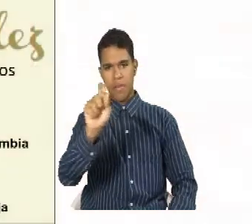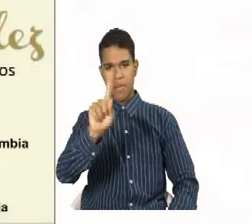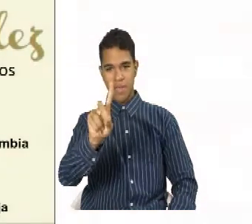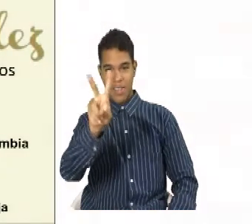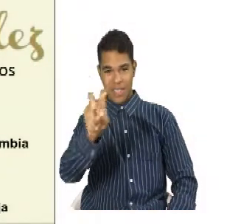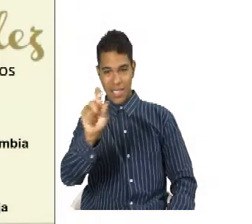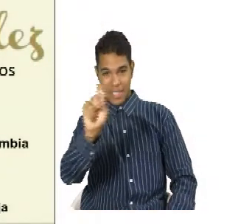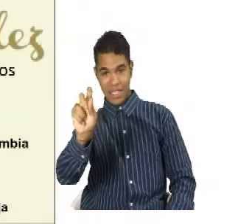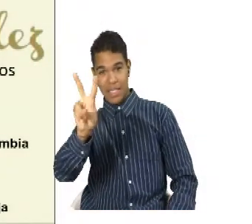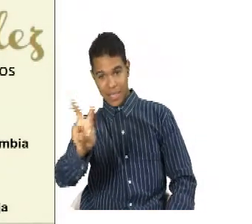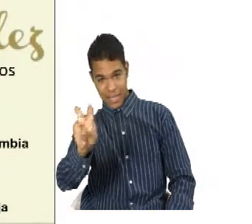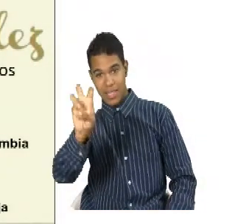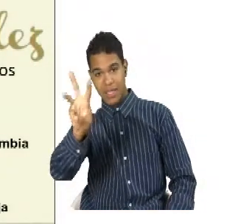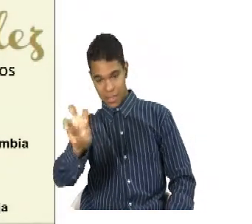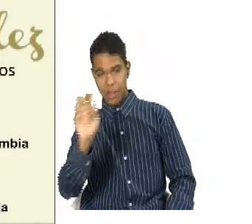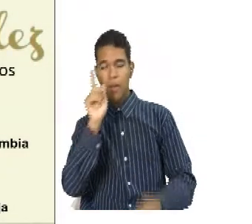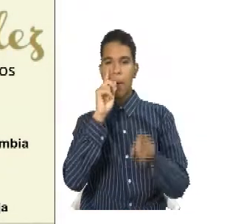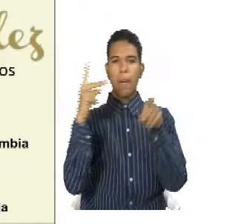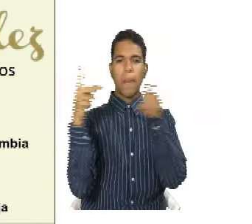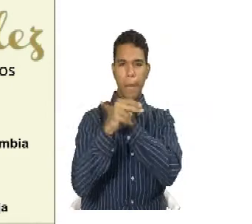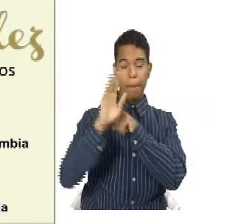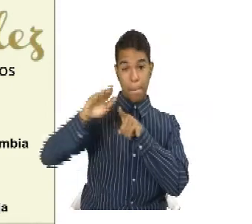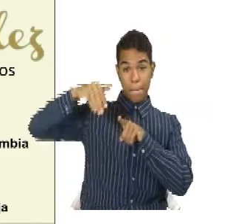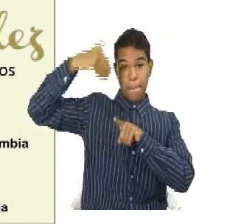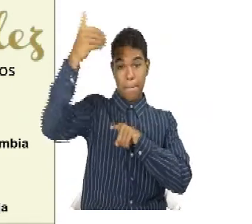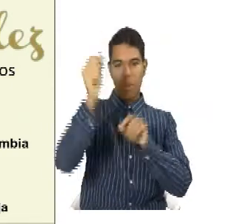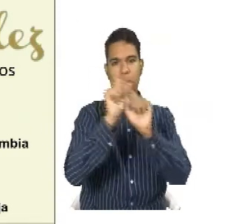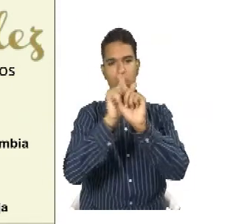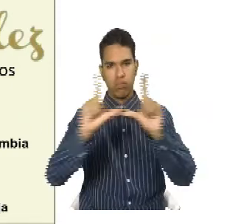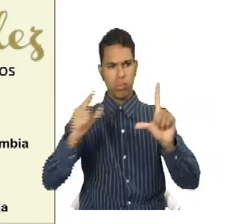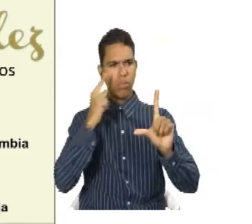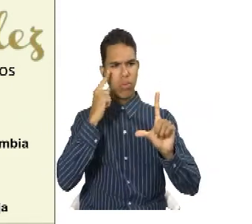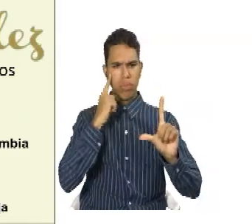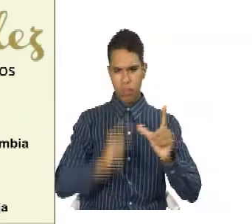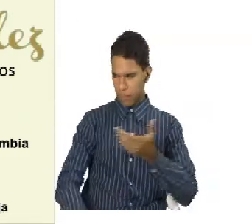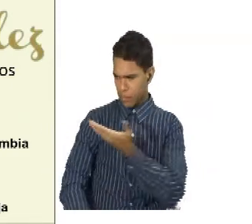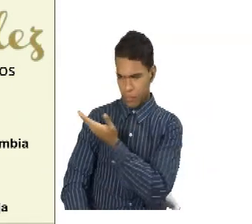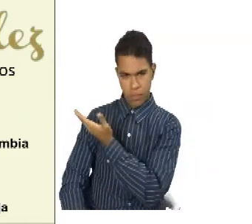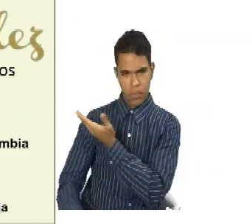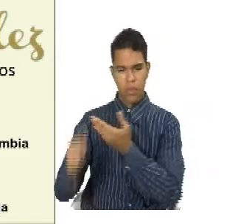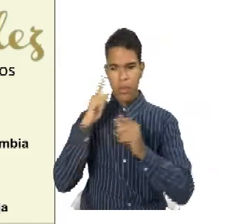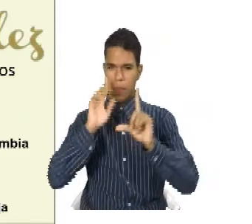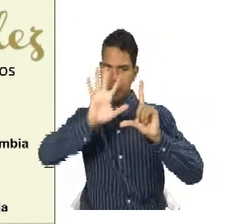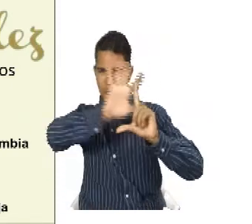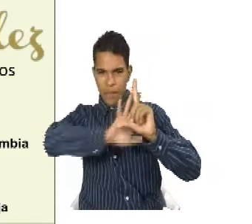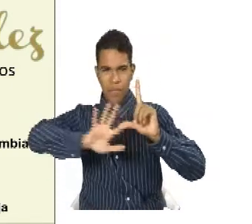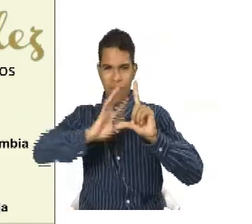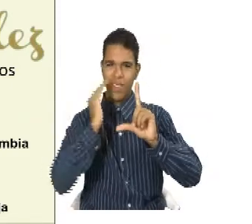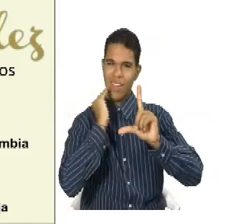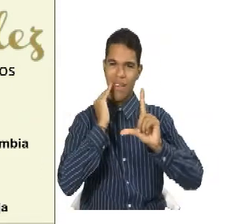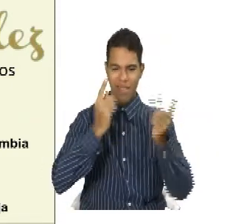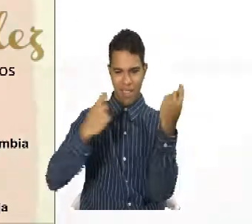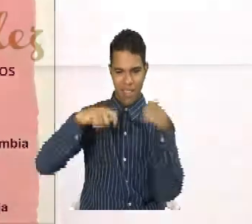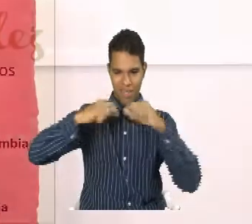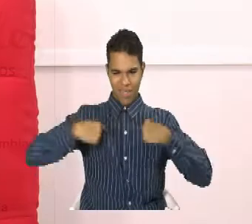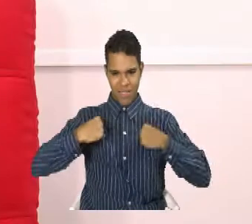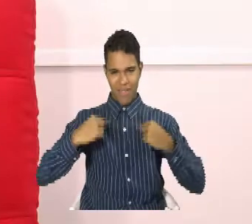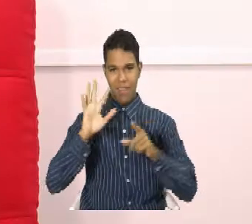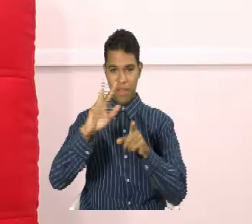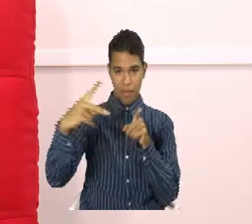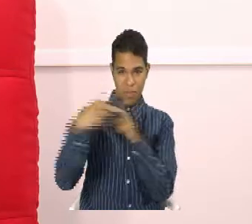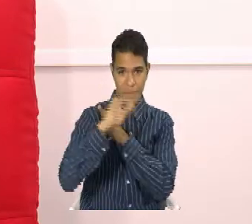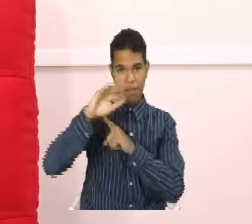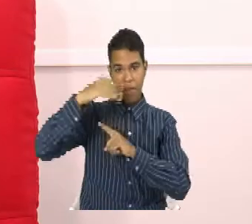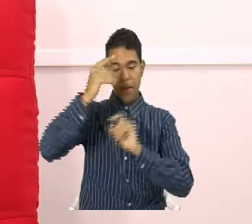4817-78. Vamos a una primera pausa comercial. Ustedes ahí están observando la imagen de Adrián Hernández en pantalla. Vamos a la primera pausa comercial y